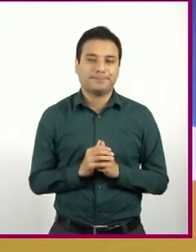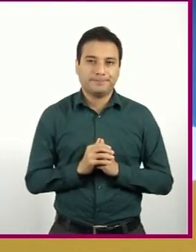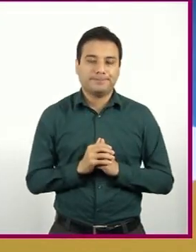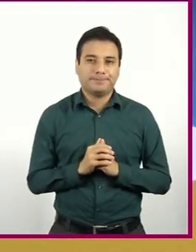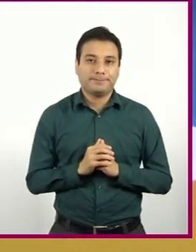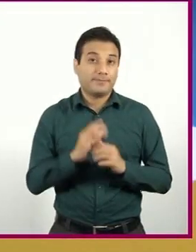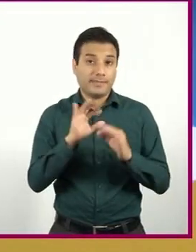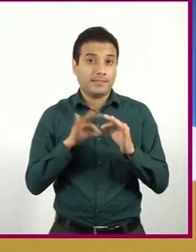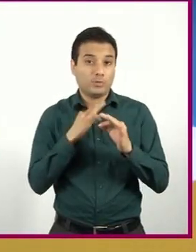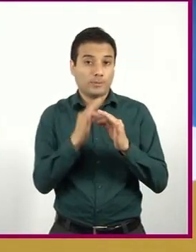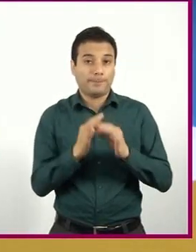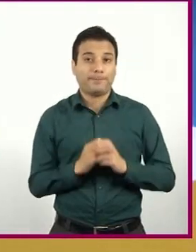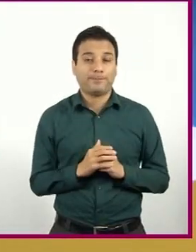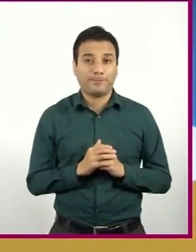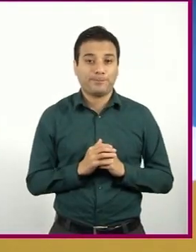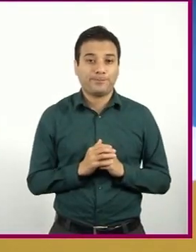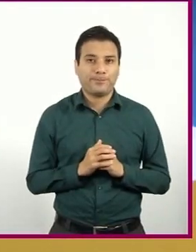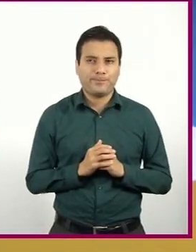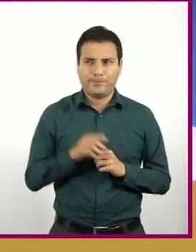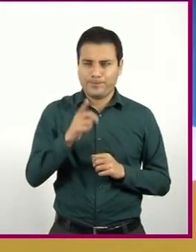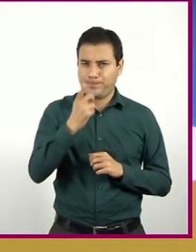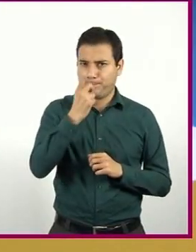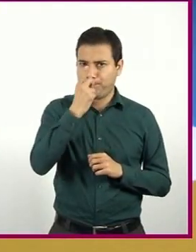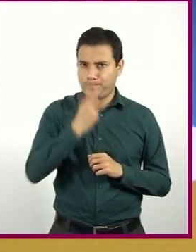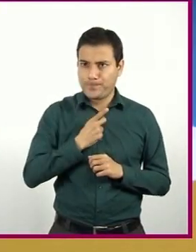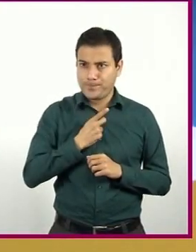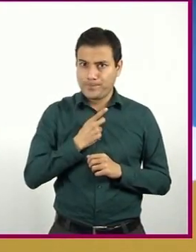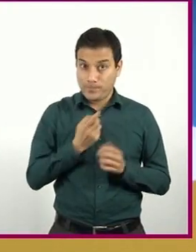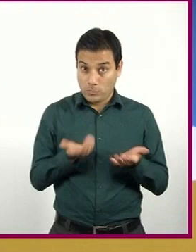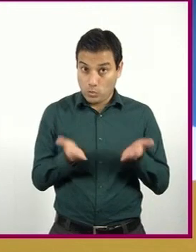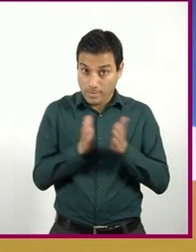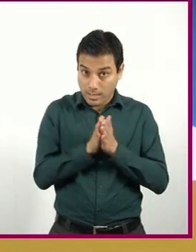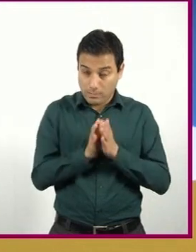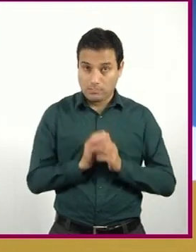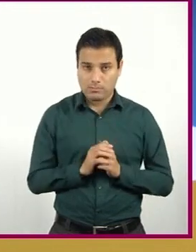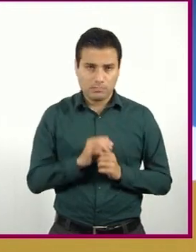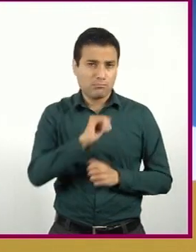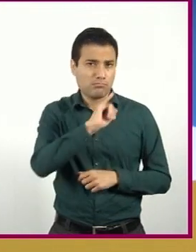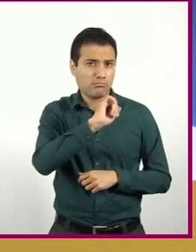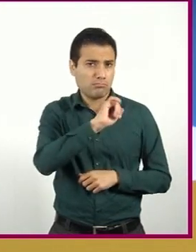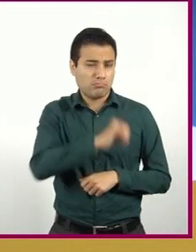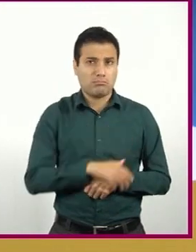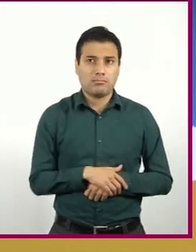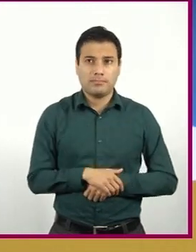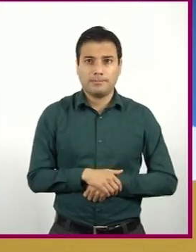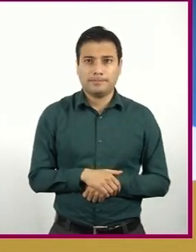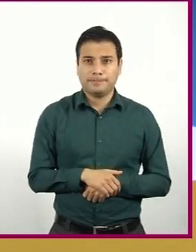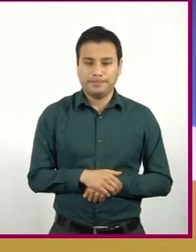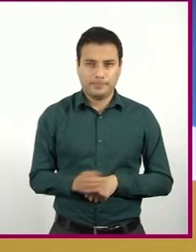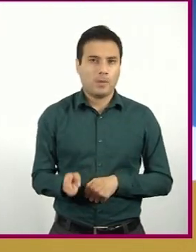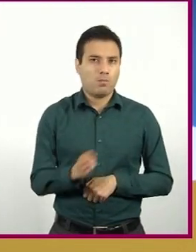¡Listo! Ahora, ¿dijo que doblarlos? Sí, vamos a doblarlos. Pues bueno.